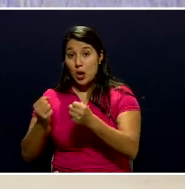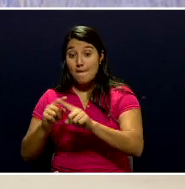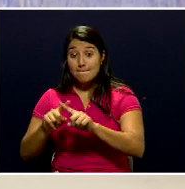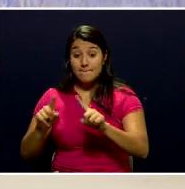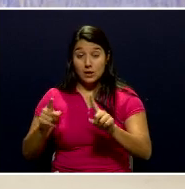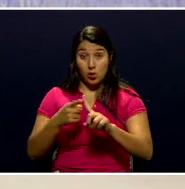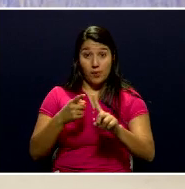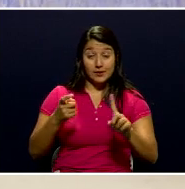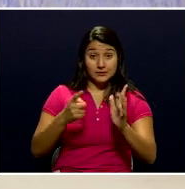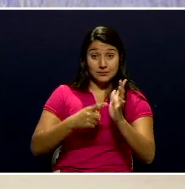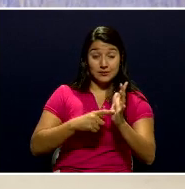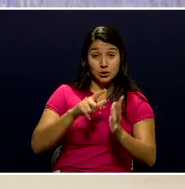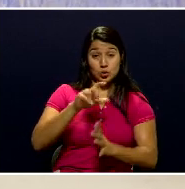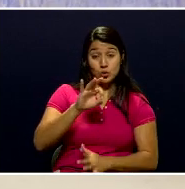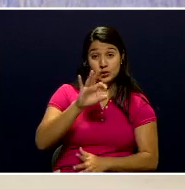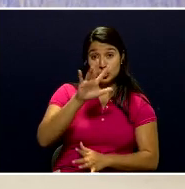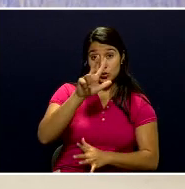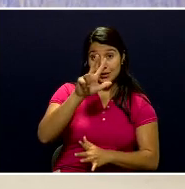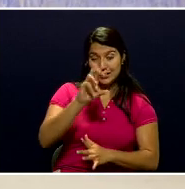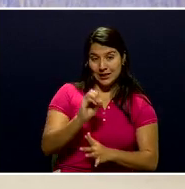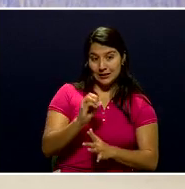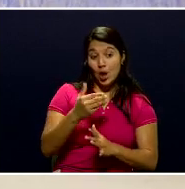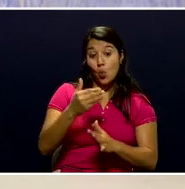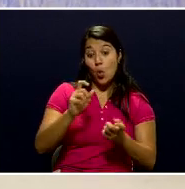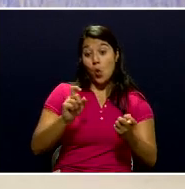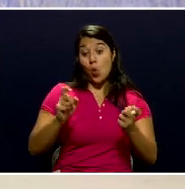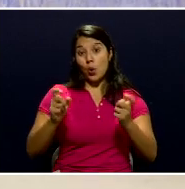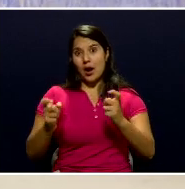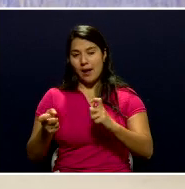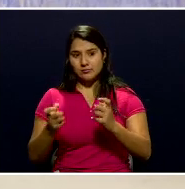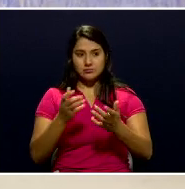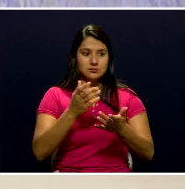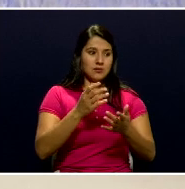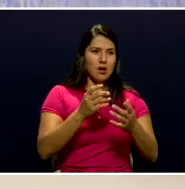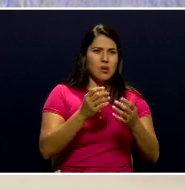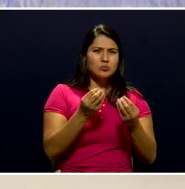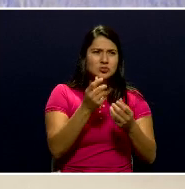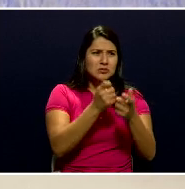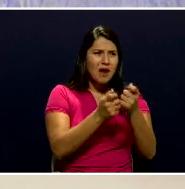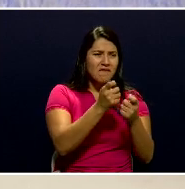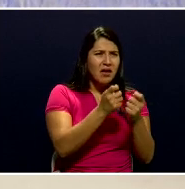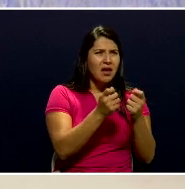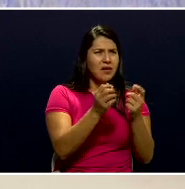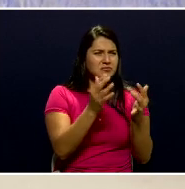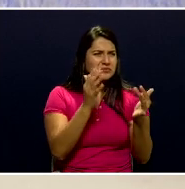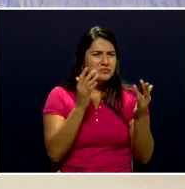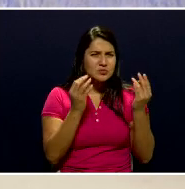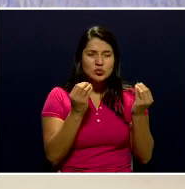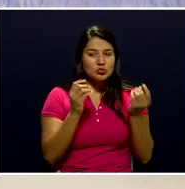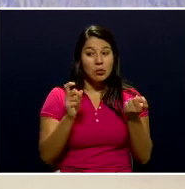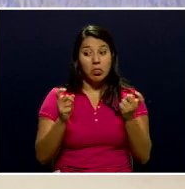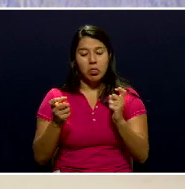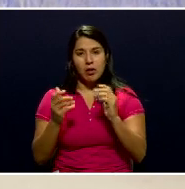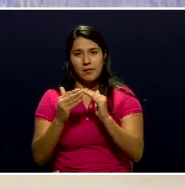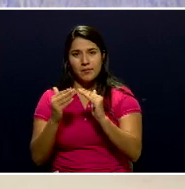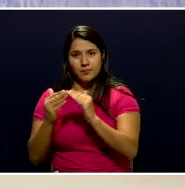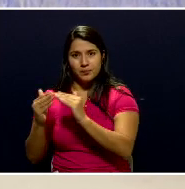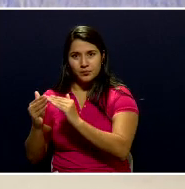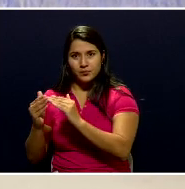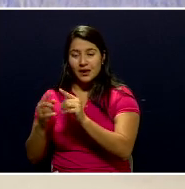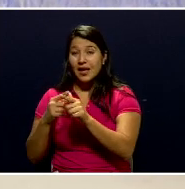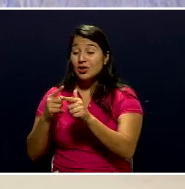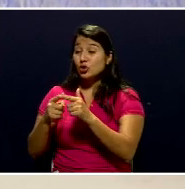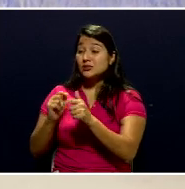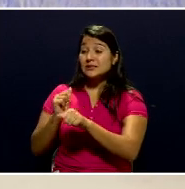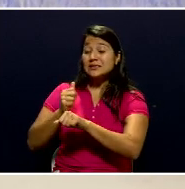30, cuando hacemos esa reconversión de suelo agrícola a suelo urbano, con barrios muy